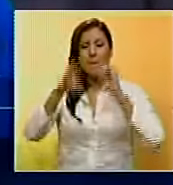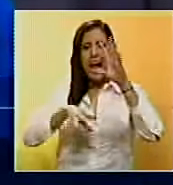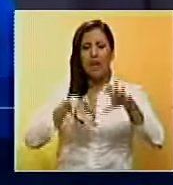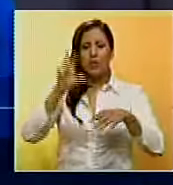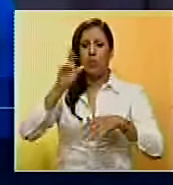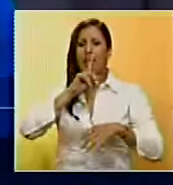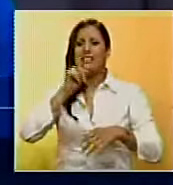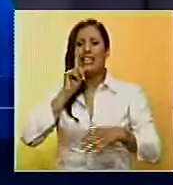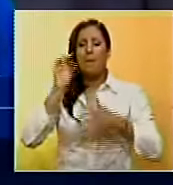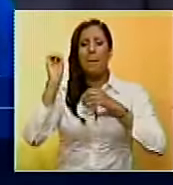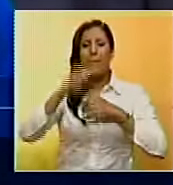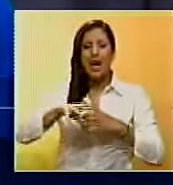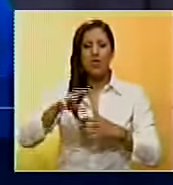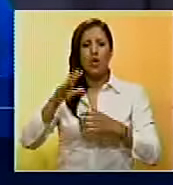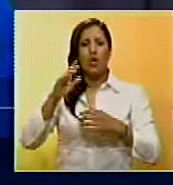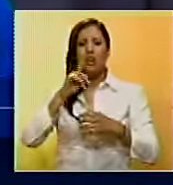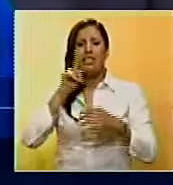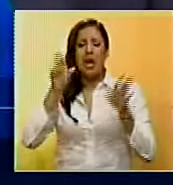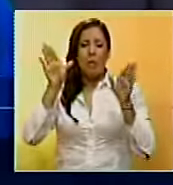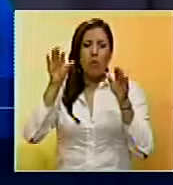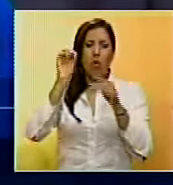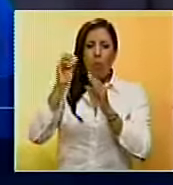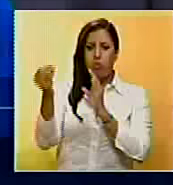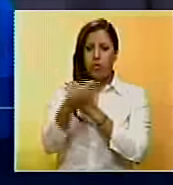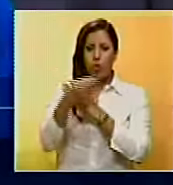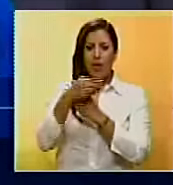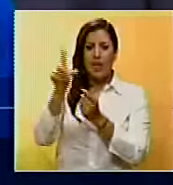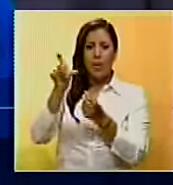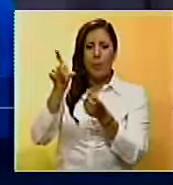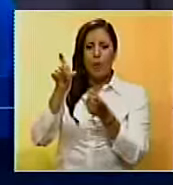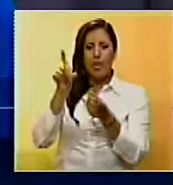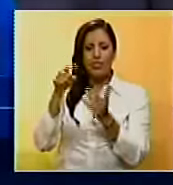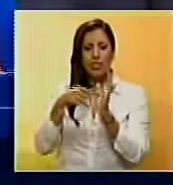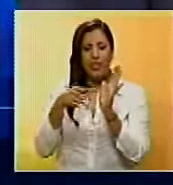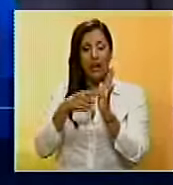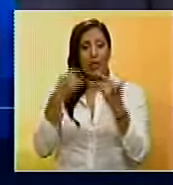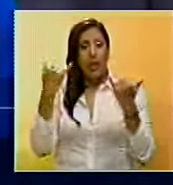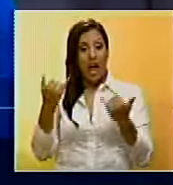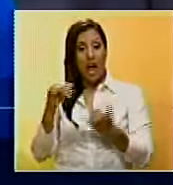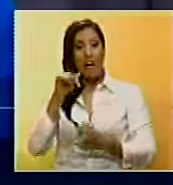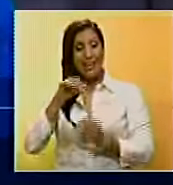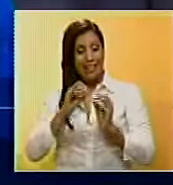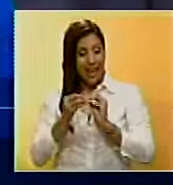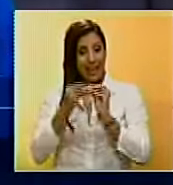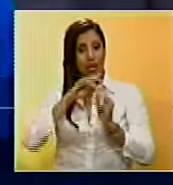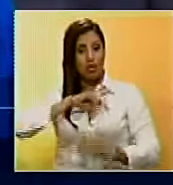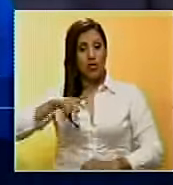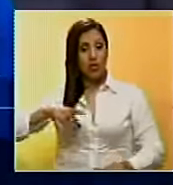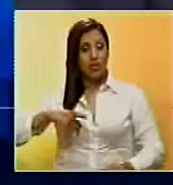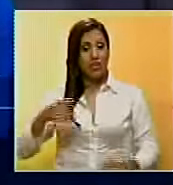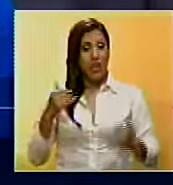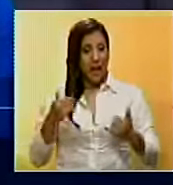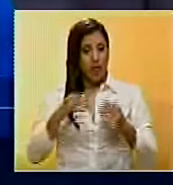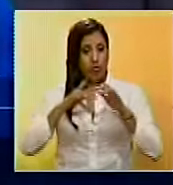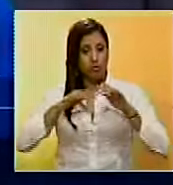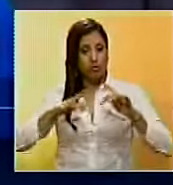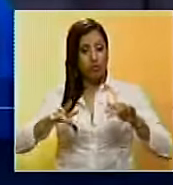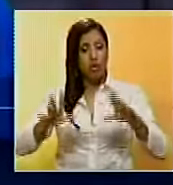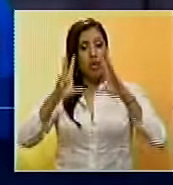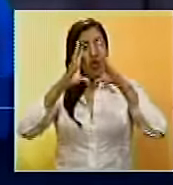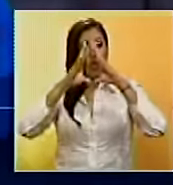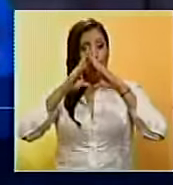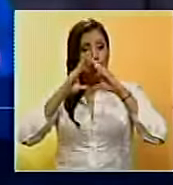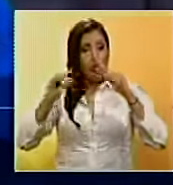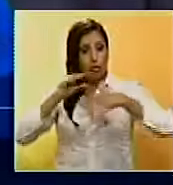como son los fondos buitres. Nosotros sabemos que esta recomposición está desplegada por toda